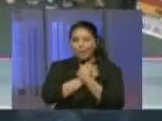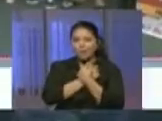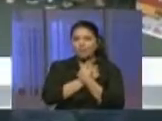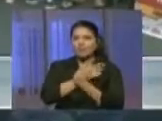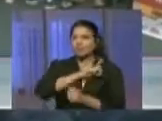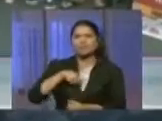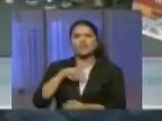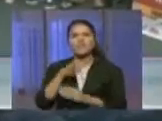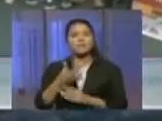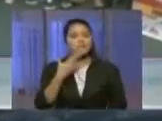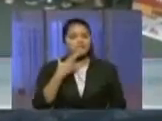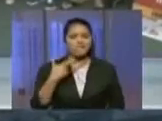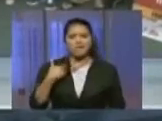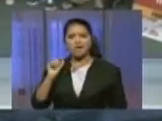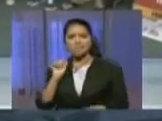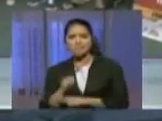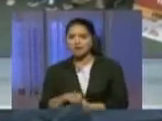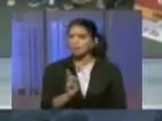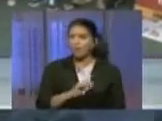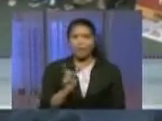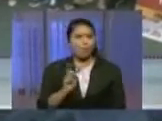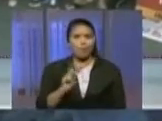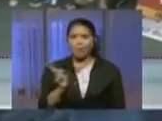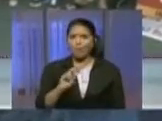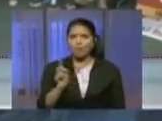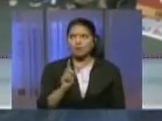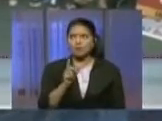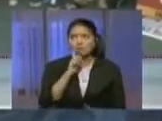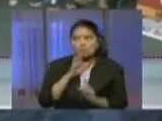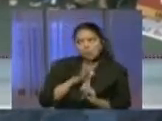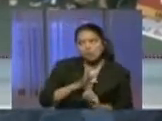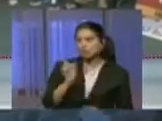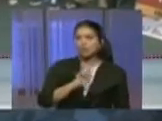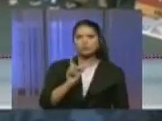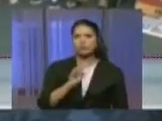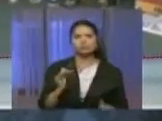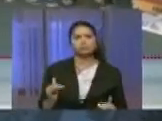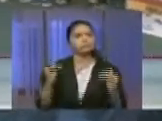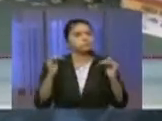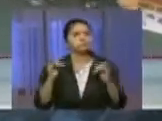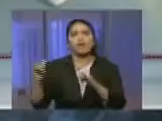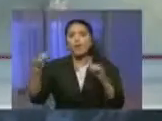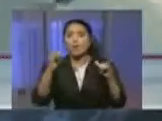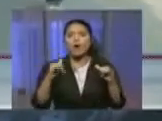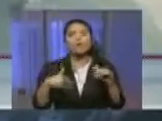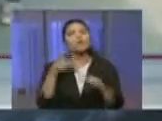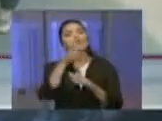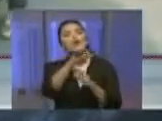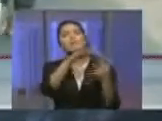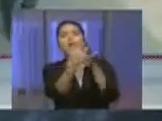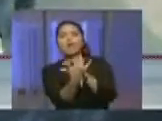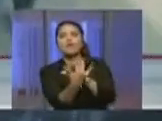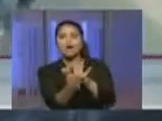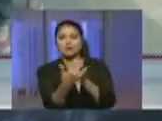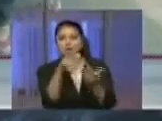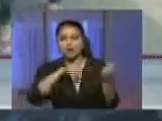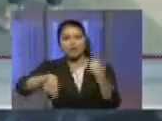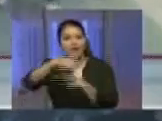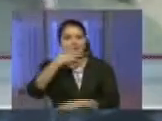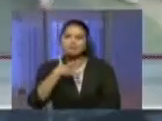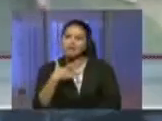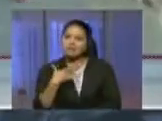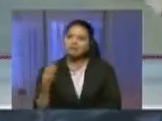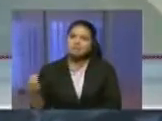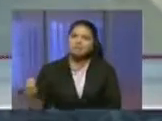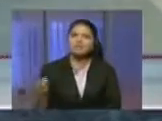creyéndonos más que nadie ni menos que nadie Tampoco porque nosotros cuando llegamos a esos barrios sentimos que